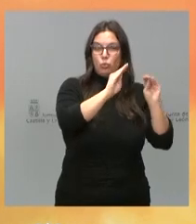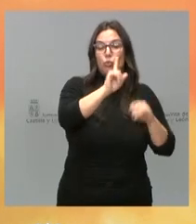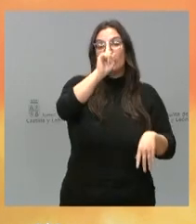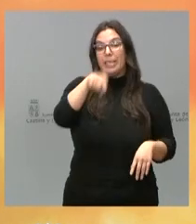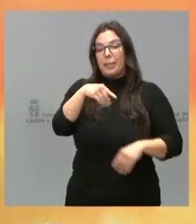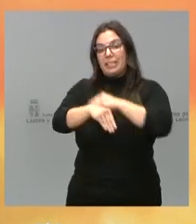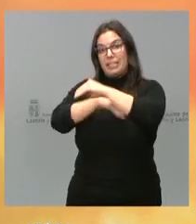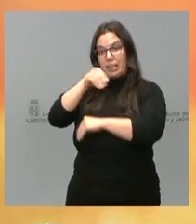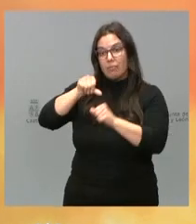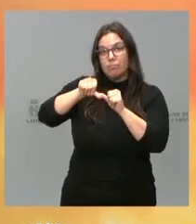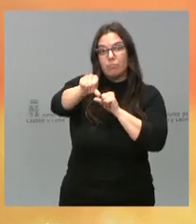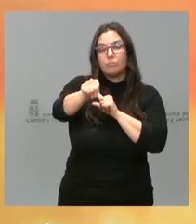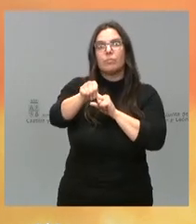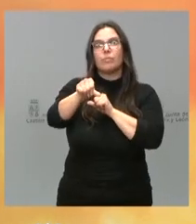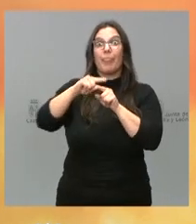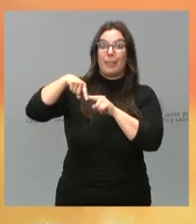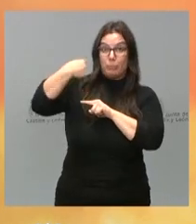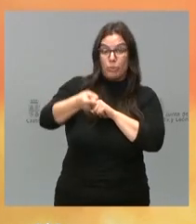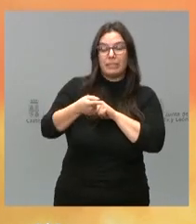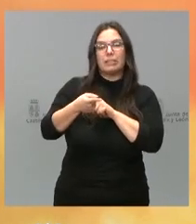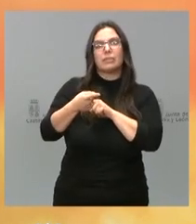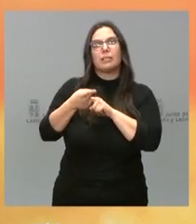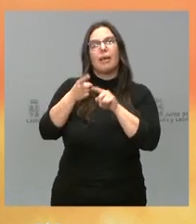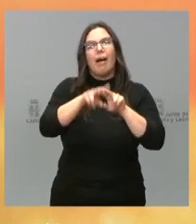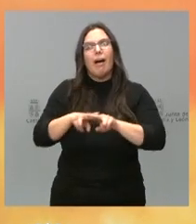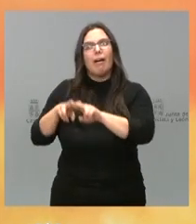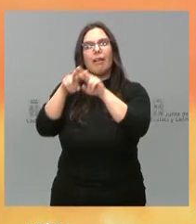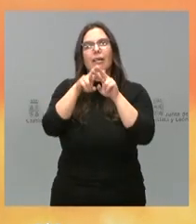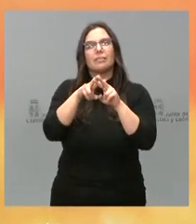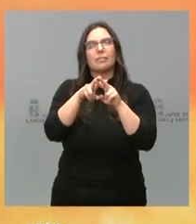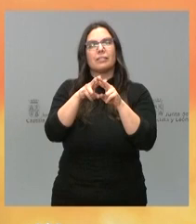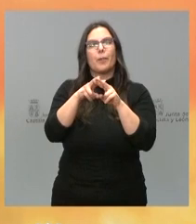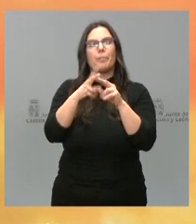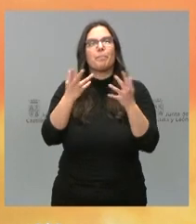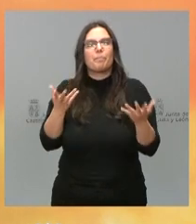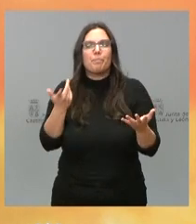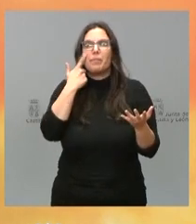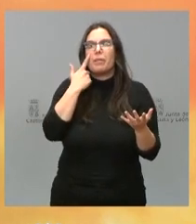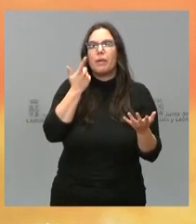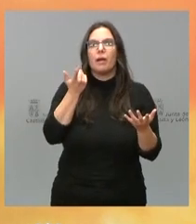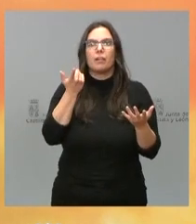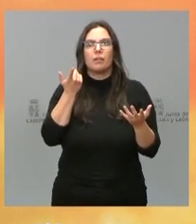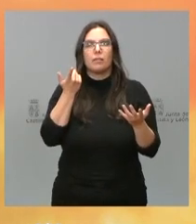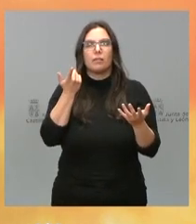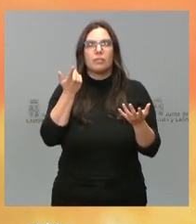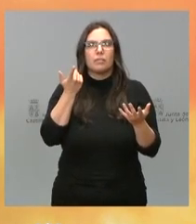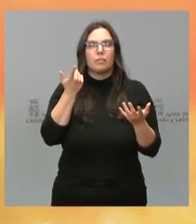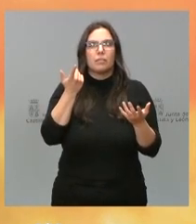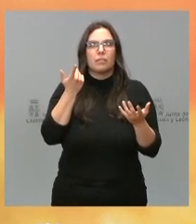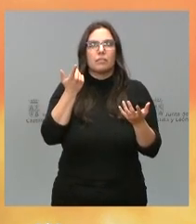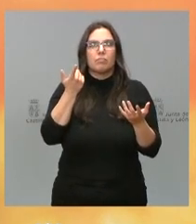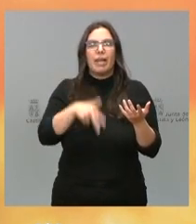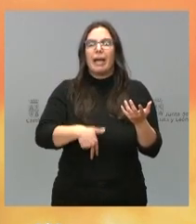un análisis con posterioridad de Bueno pues de manera aleatoria